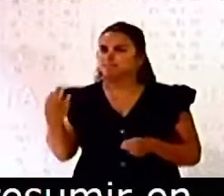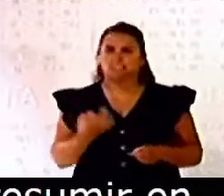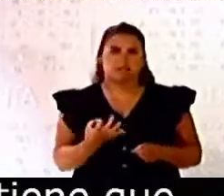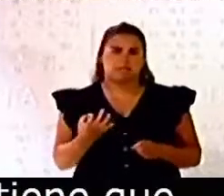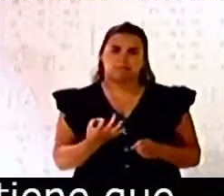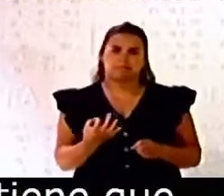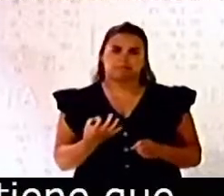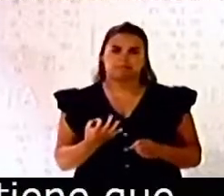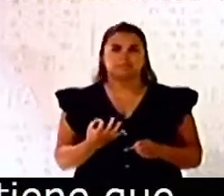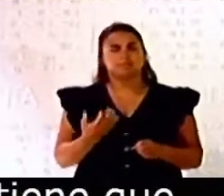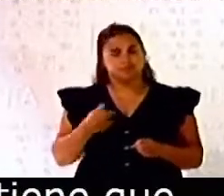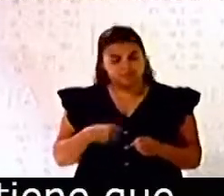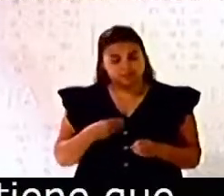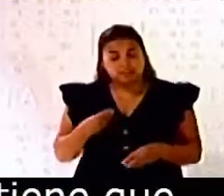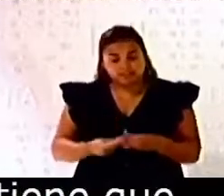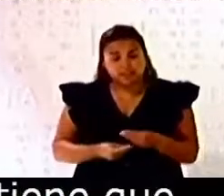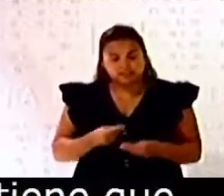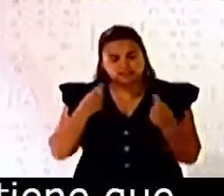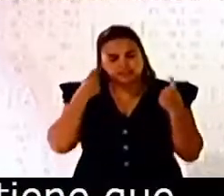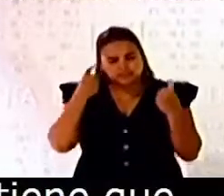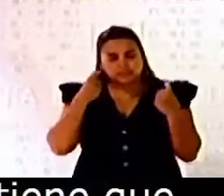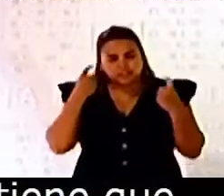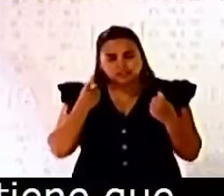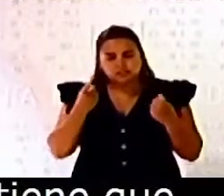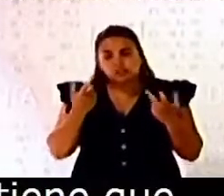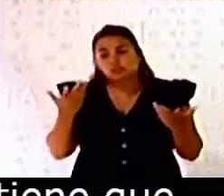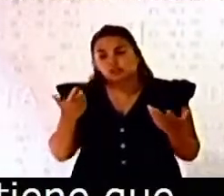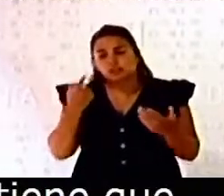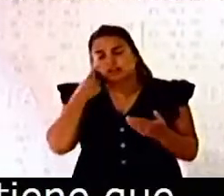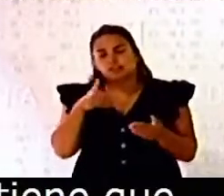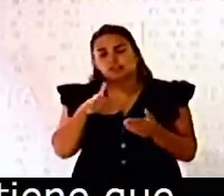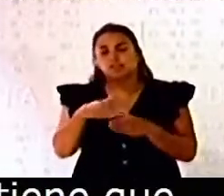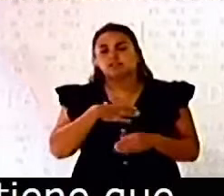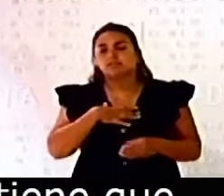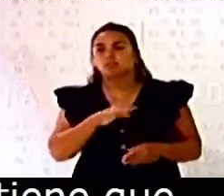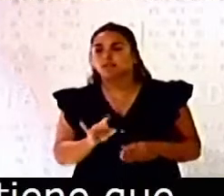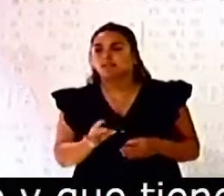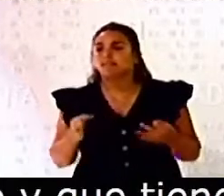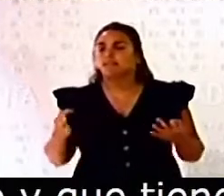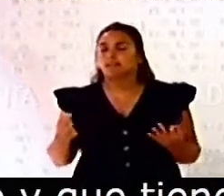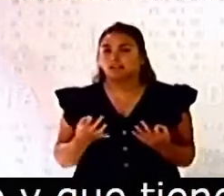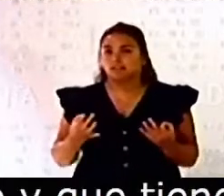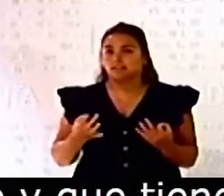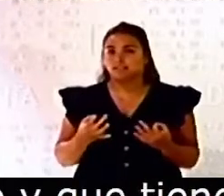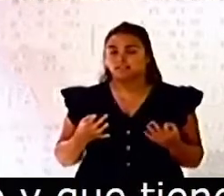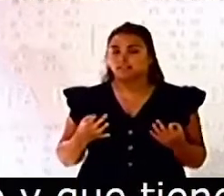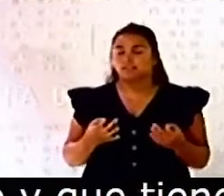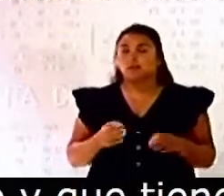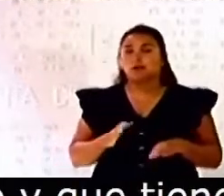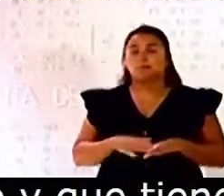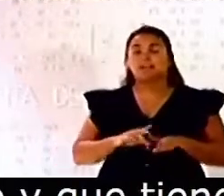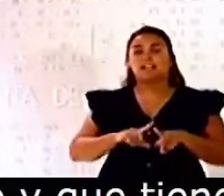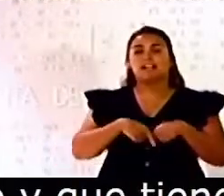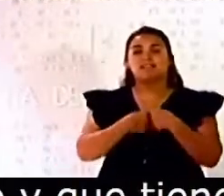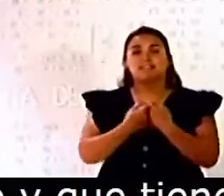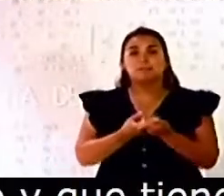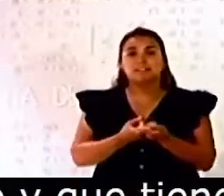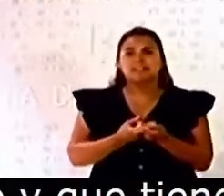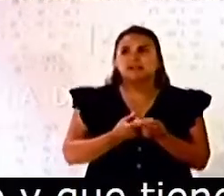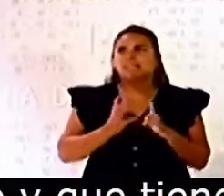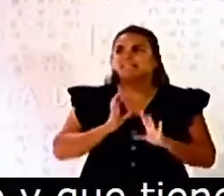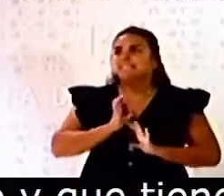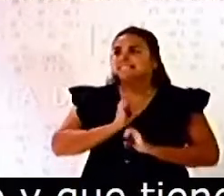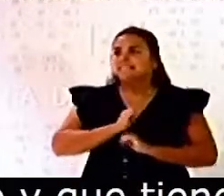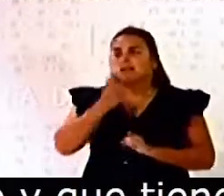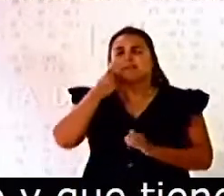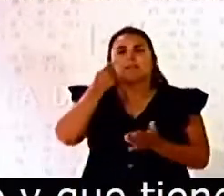la está abordando y que tiene que hacer posible que las familias no estén con el alma en vilo para saber